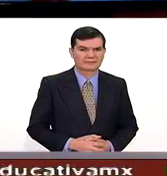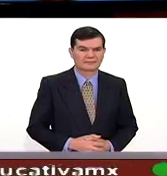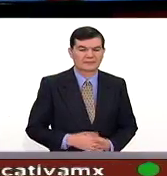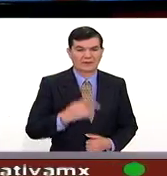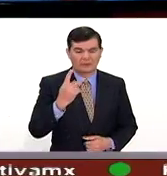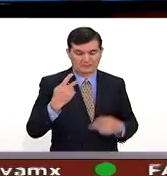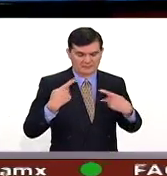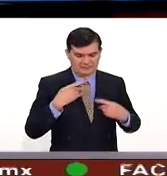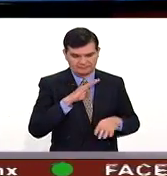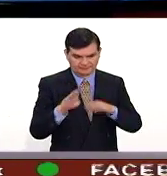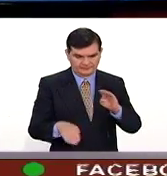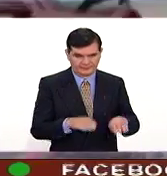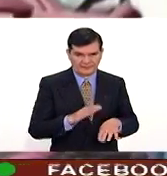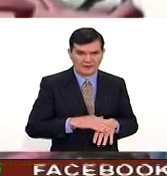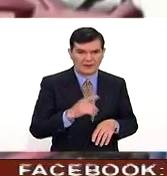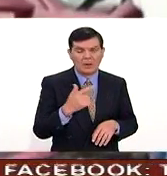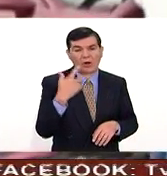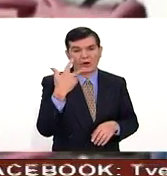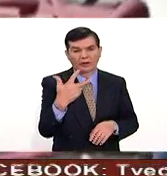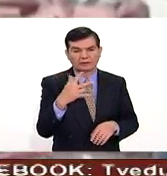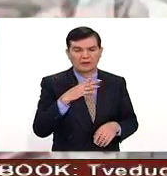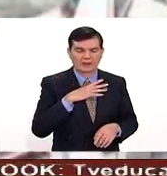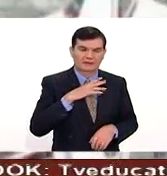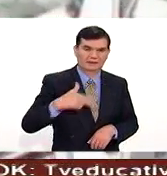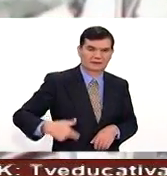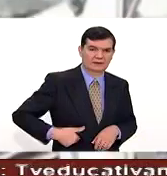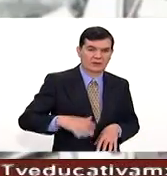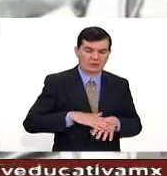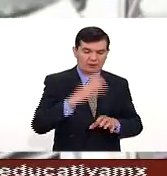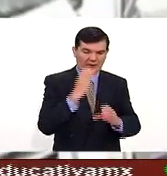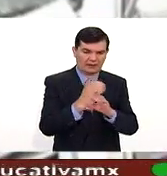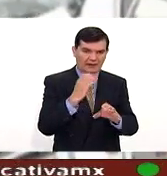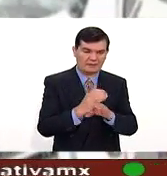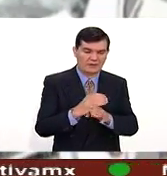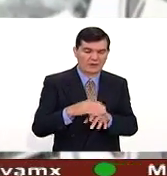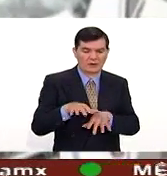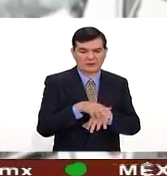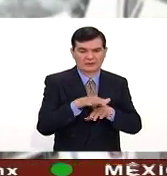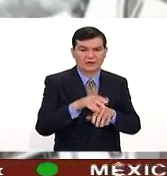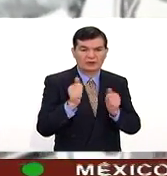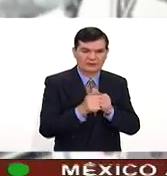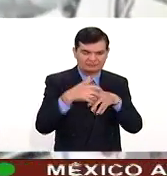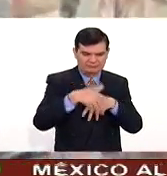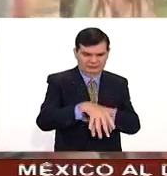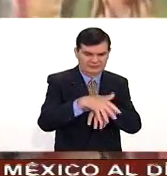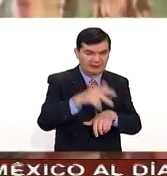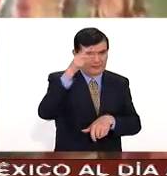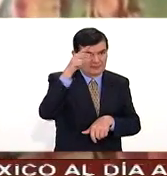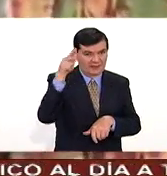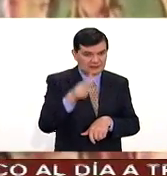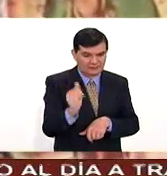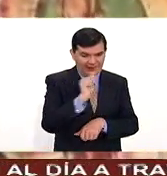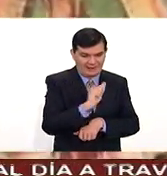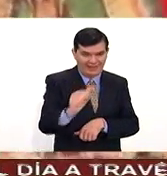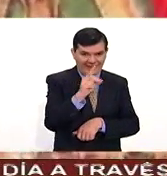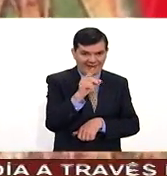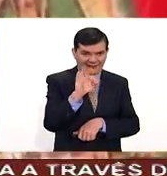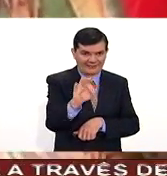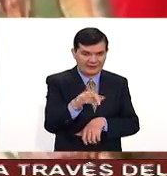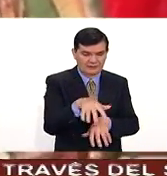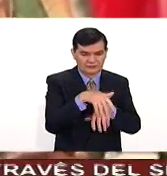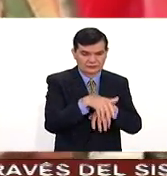Dos personas murieron y al menos 8 resultaron heridas luego de volcarse un camión de peregrinos de Pachuca a la Ciudad de México.